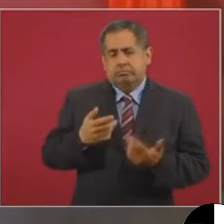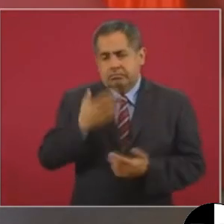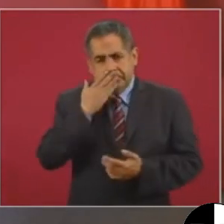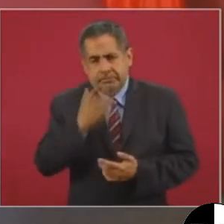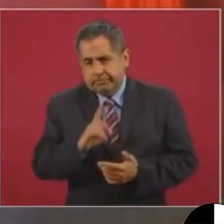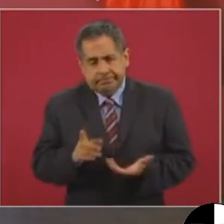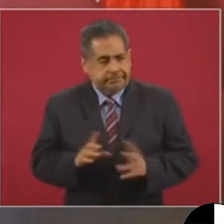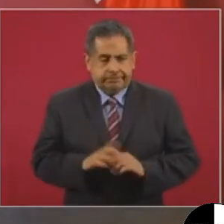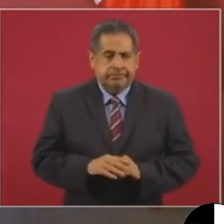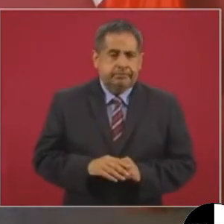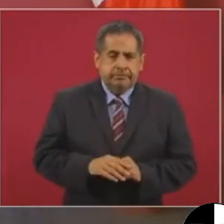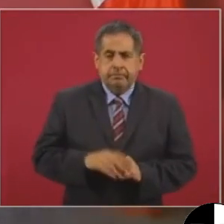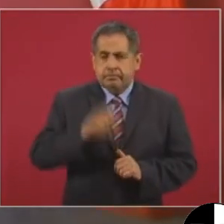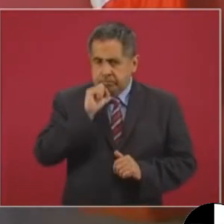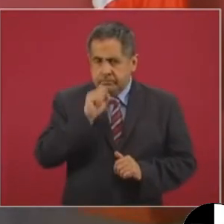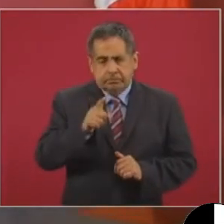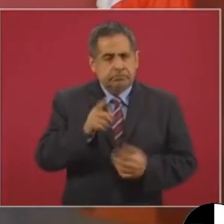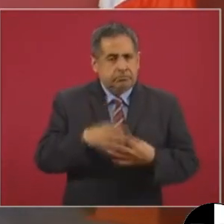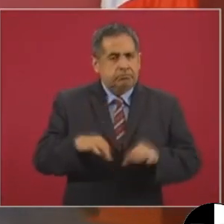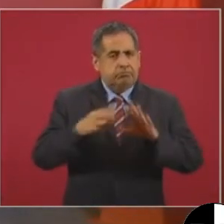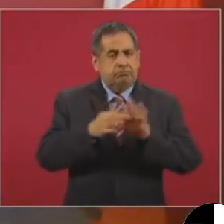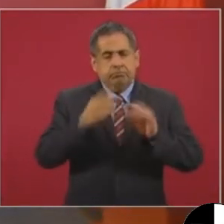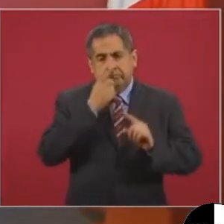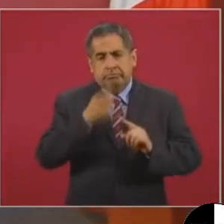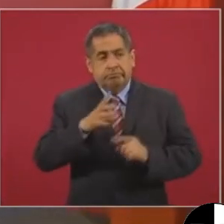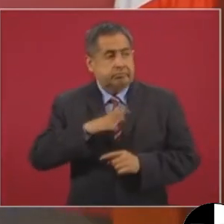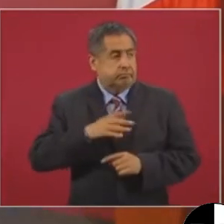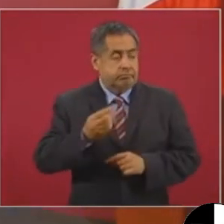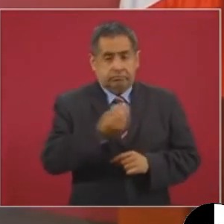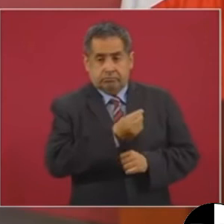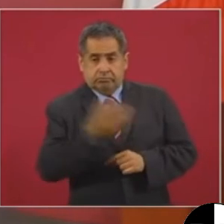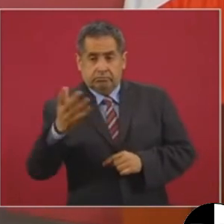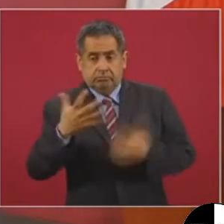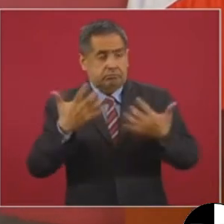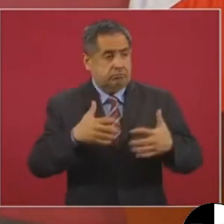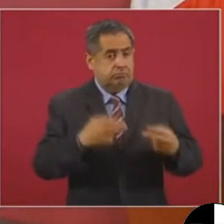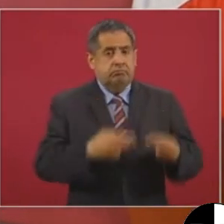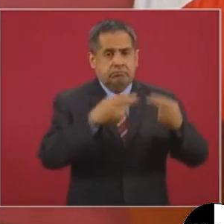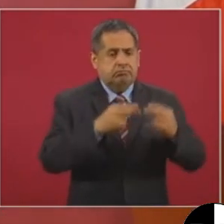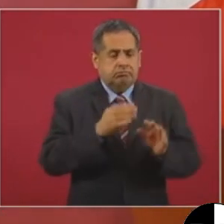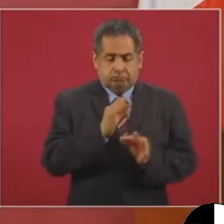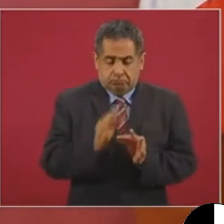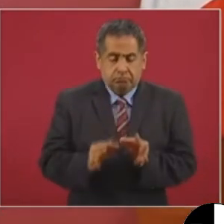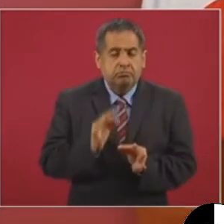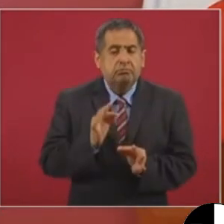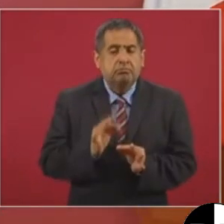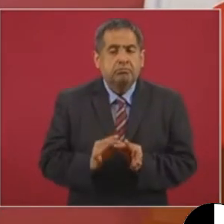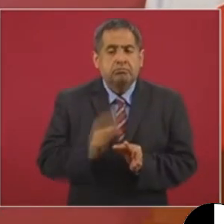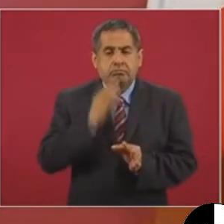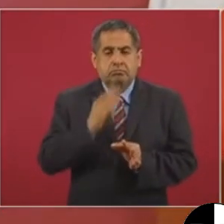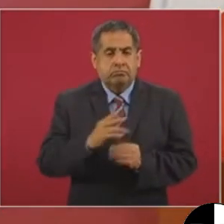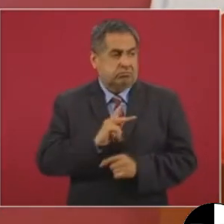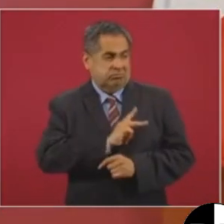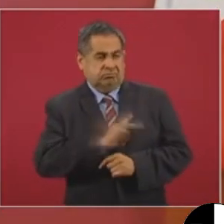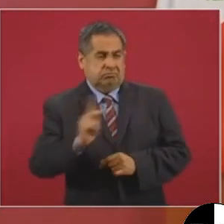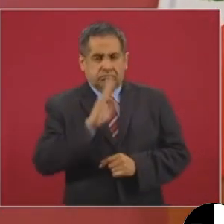También es importante decir que hay muchas empresas que cumplen, no se puede